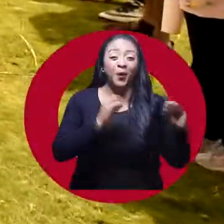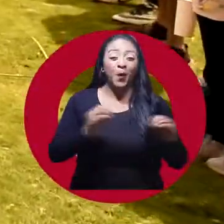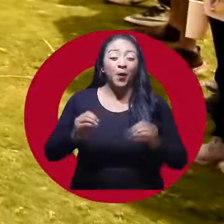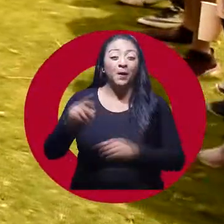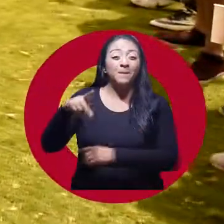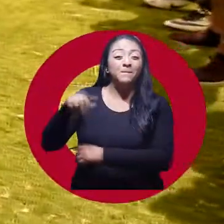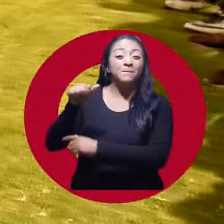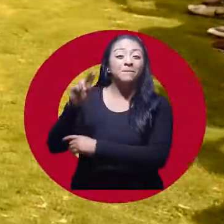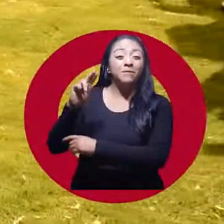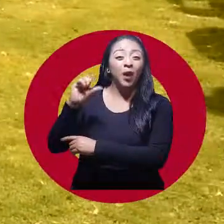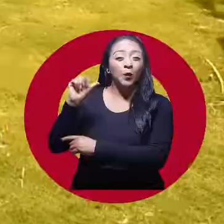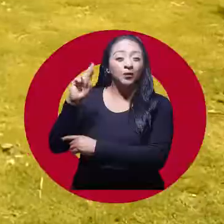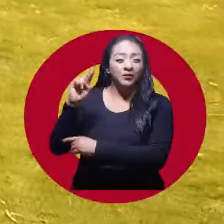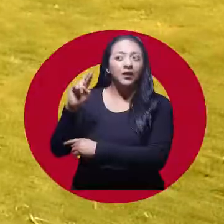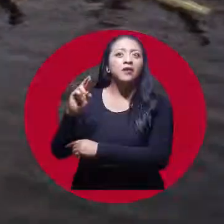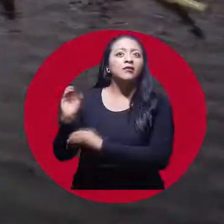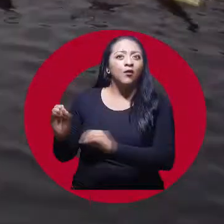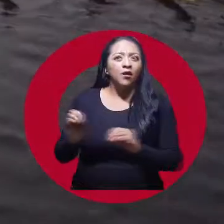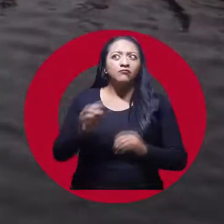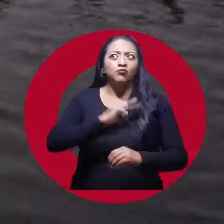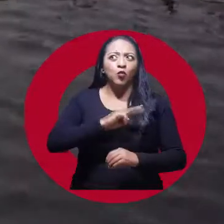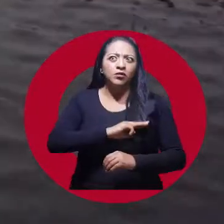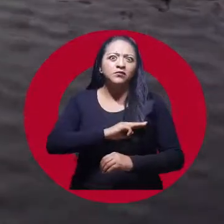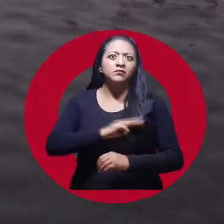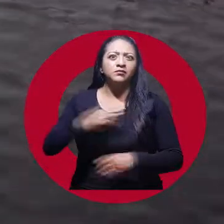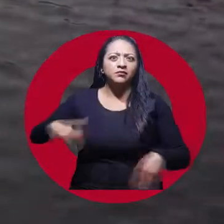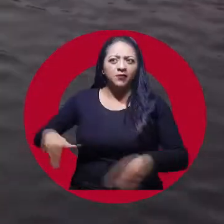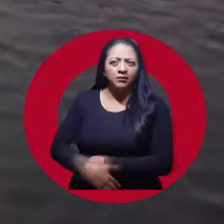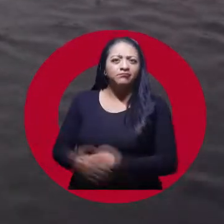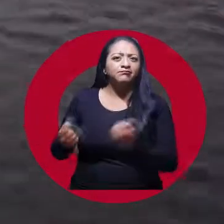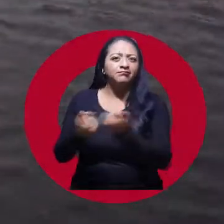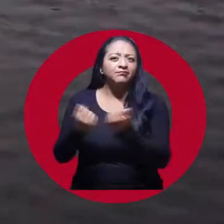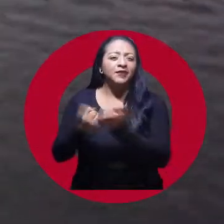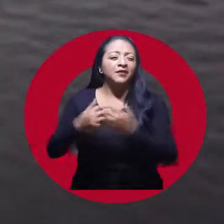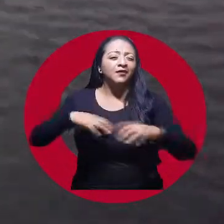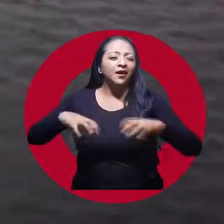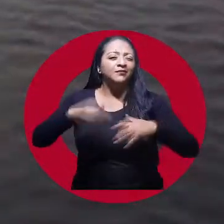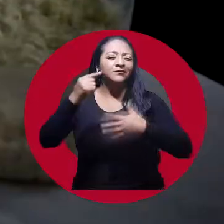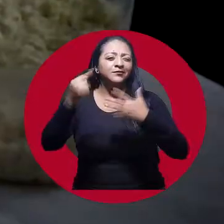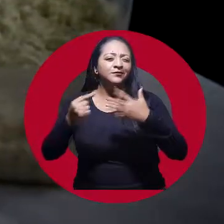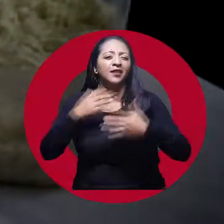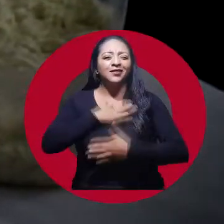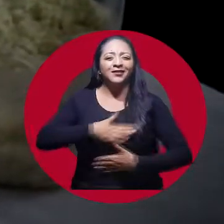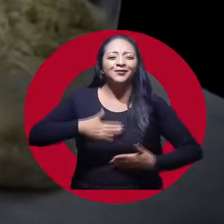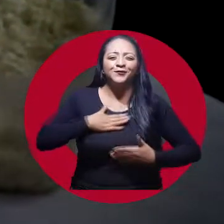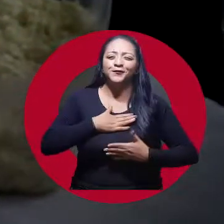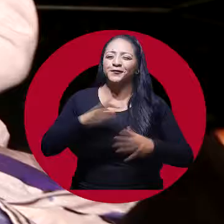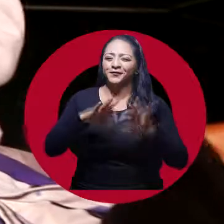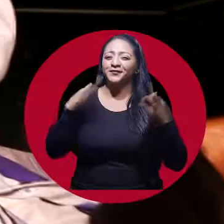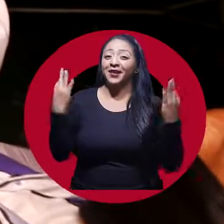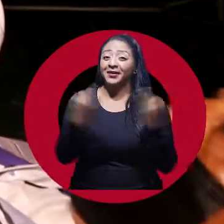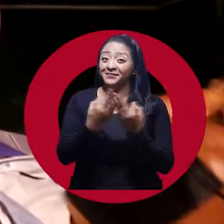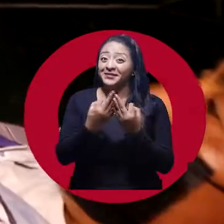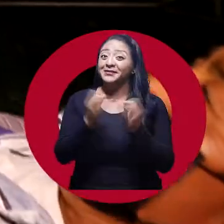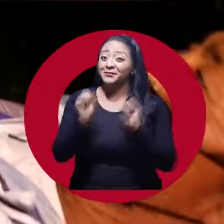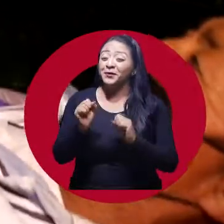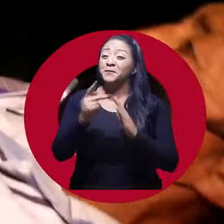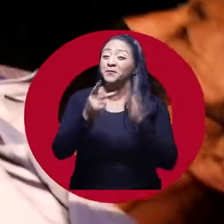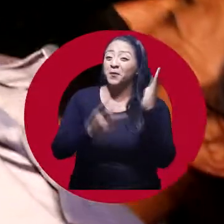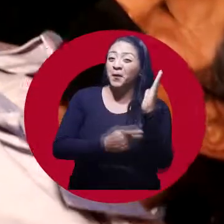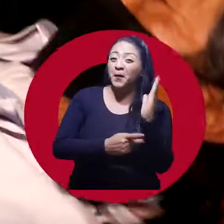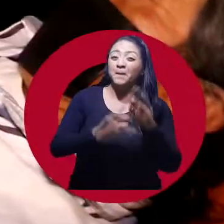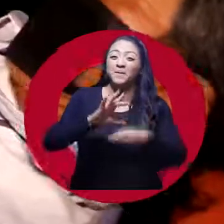La organización Paucar, en coordinación con el municipio de Otavalo, desarrollaron diferentes actividades para el deleite familiar. Con entusiasmo se